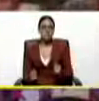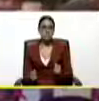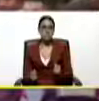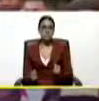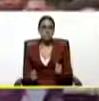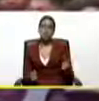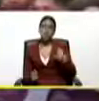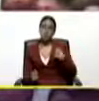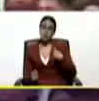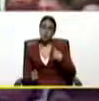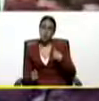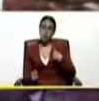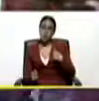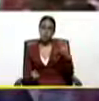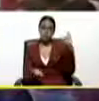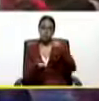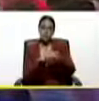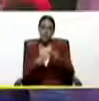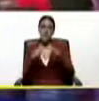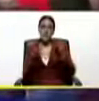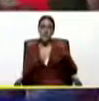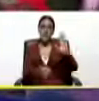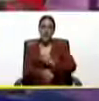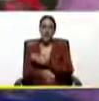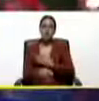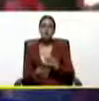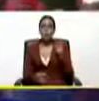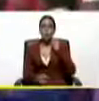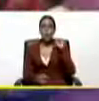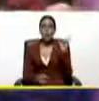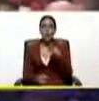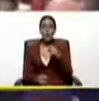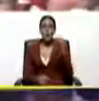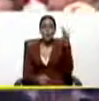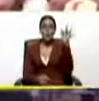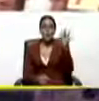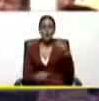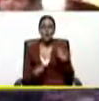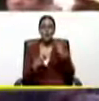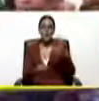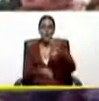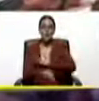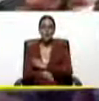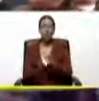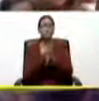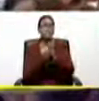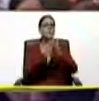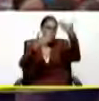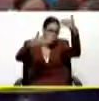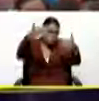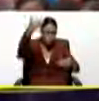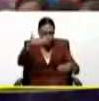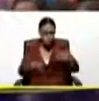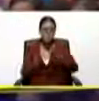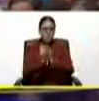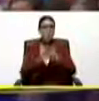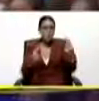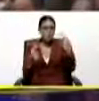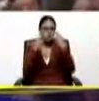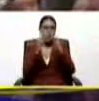Yo le traje una canción a Guatire y a Guarena que compuso. Bajen estas banderas porque no dejan ver atrás, por